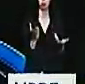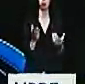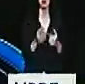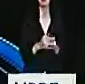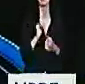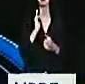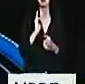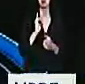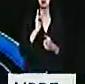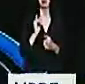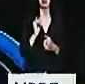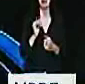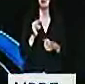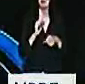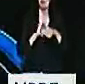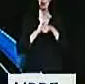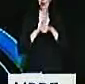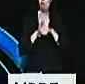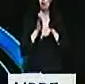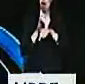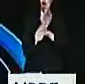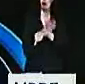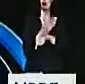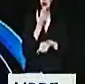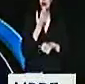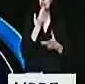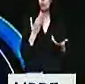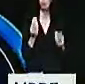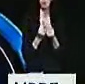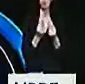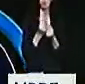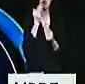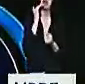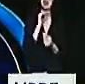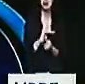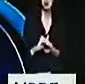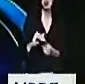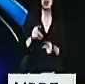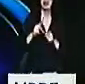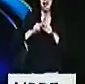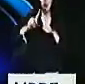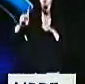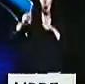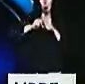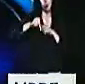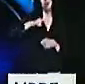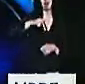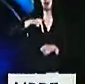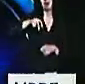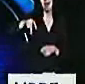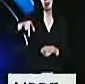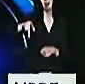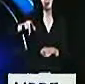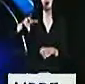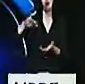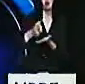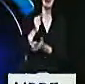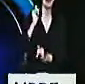por favor. Sí, que ¿cuántos casos vimos en la pandemia, por ejemplo, de niños que tenían que caminar kilómetros para poder llegar a un lugar donde se pudieran